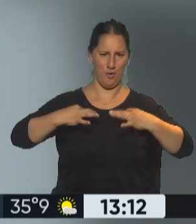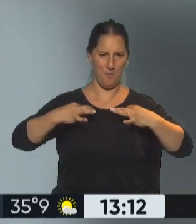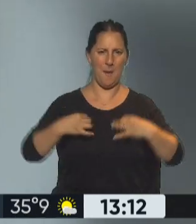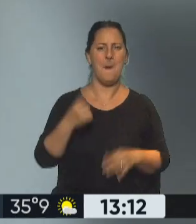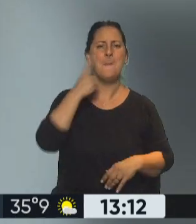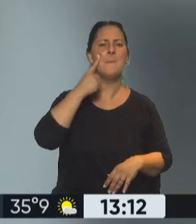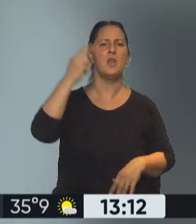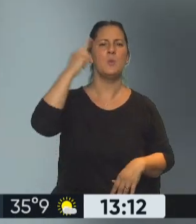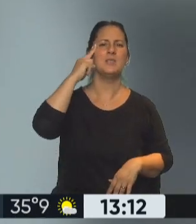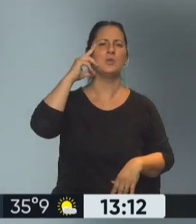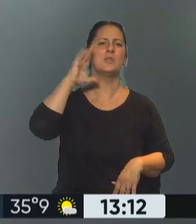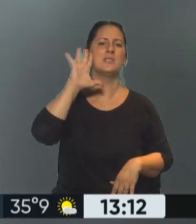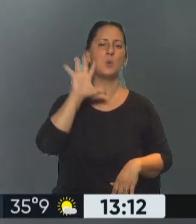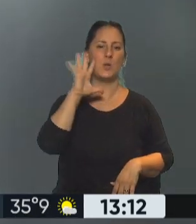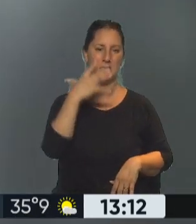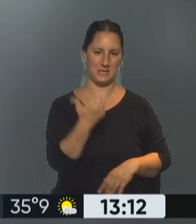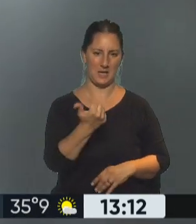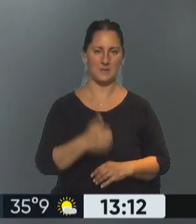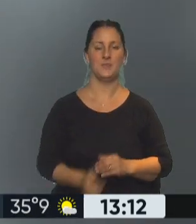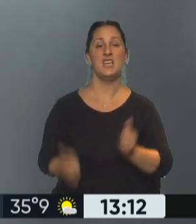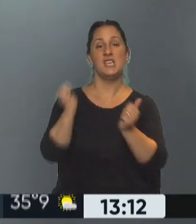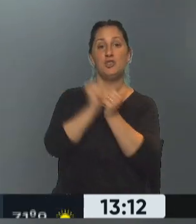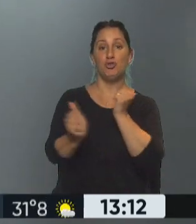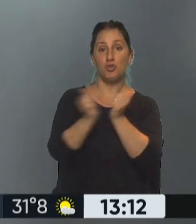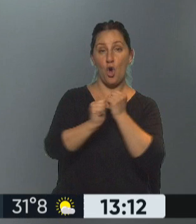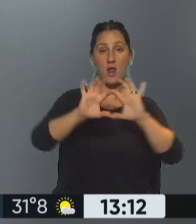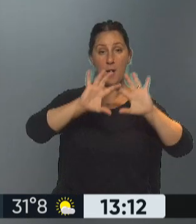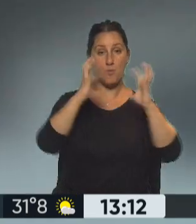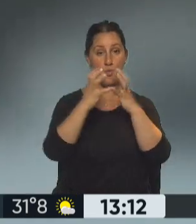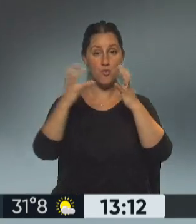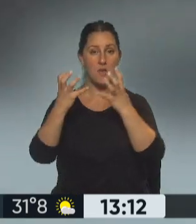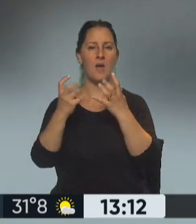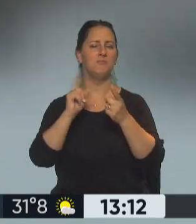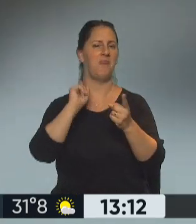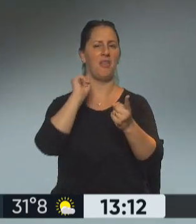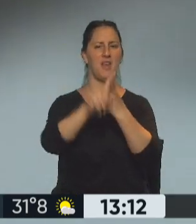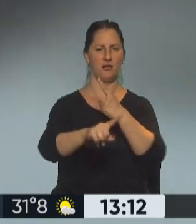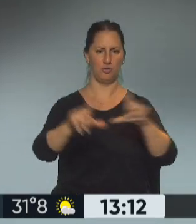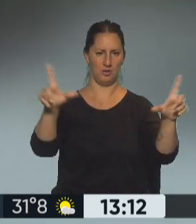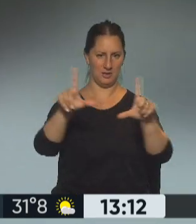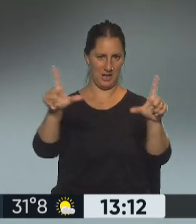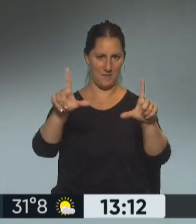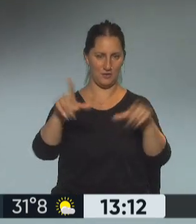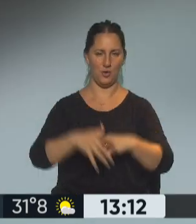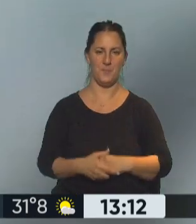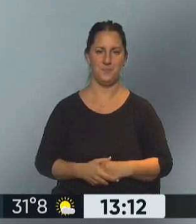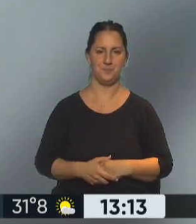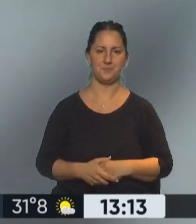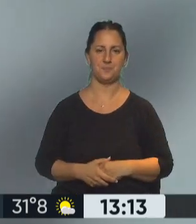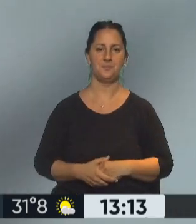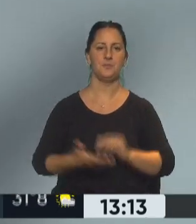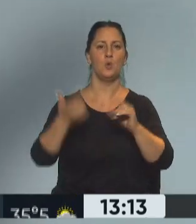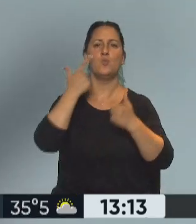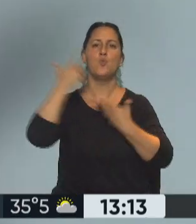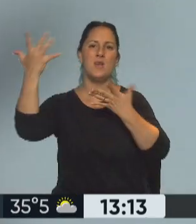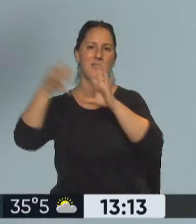pasaba en 1966 en la historia de los mundiales a transmitir por directo en televisión para Europa